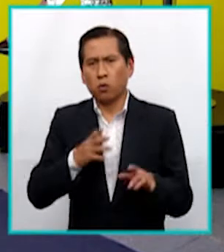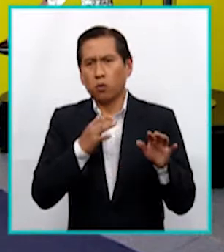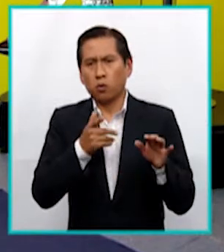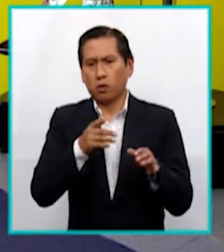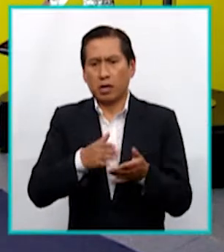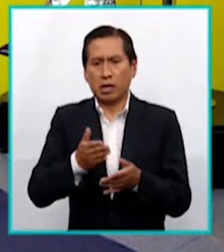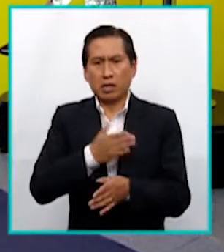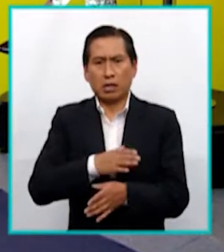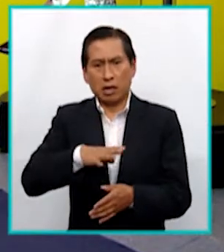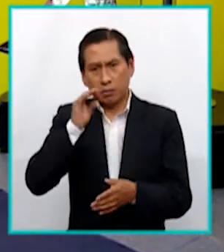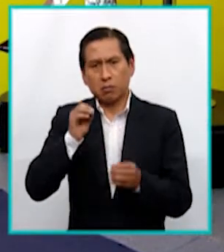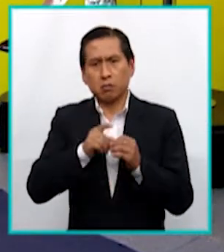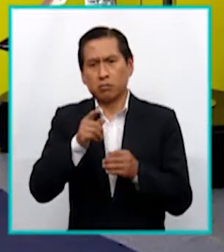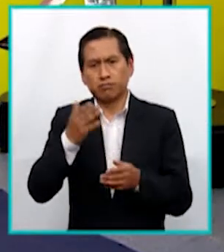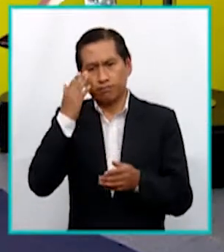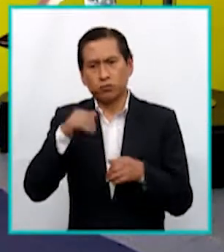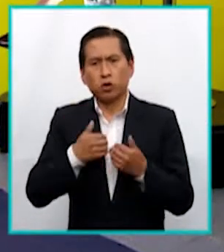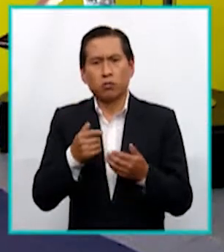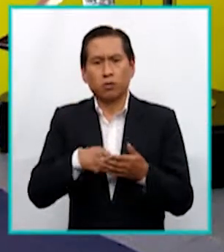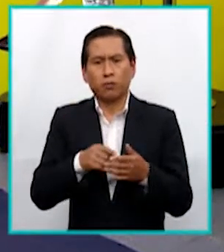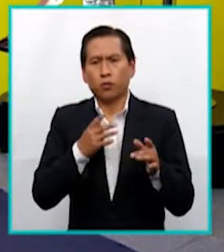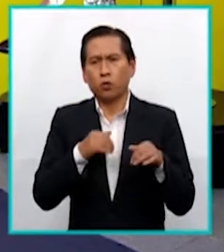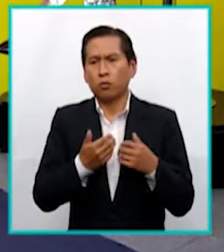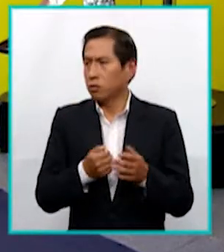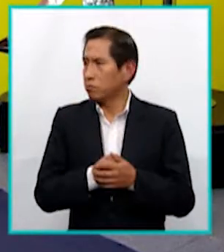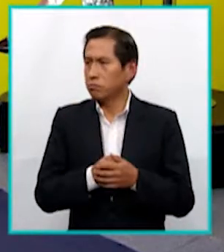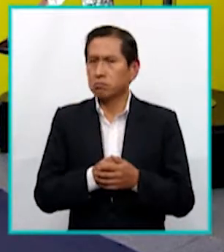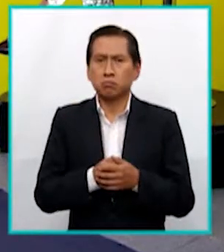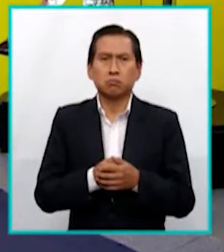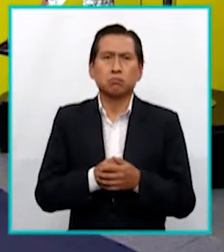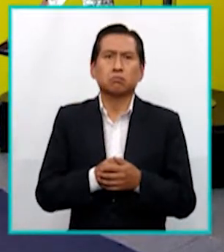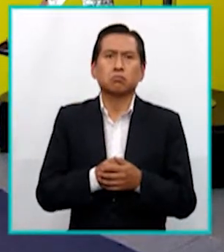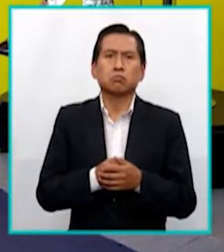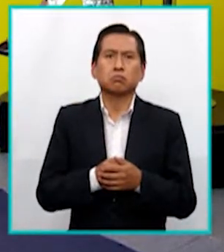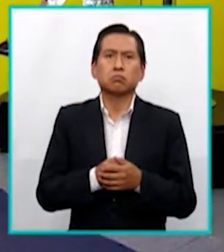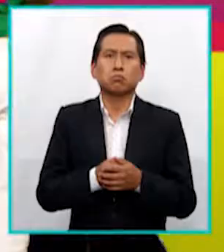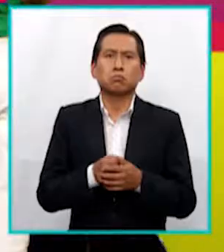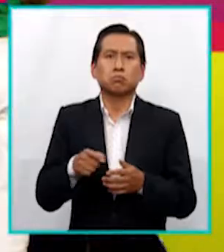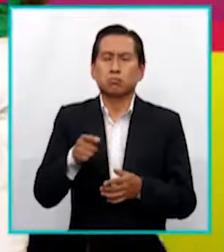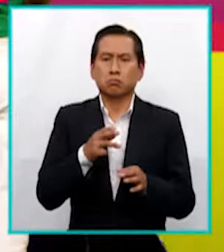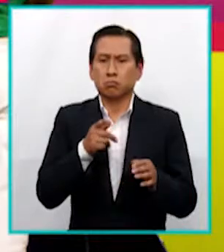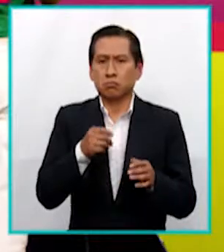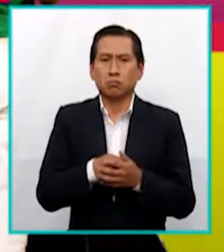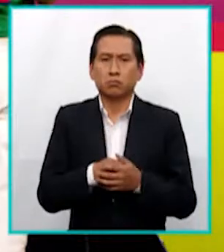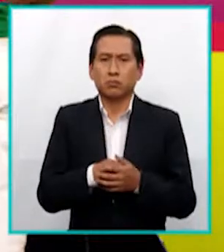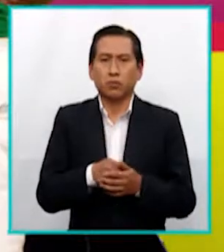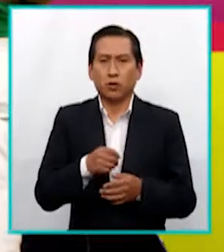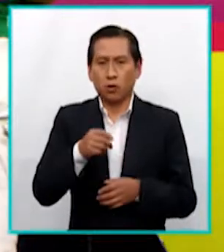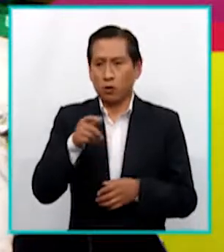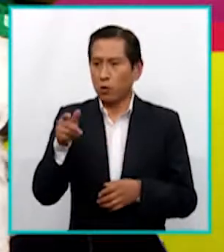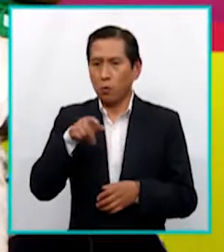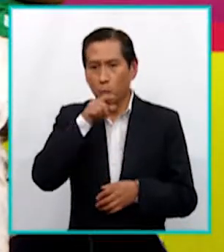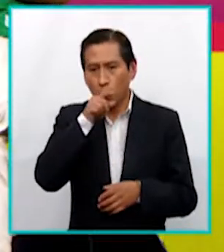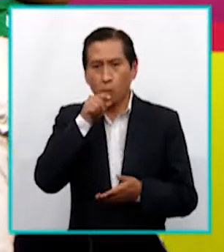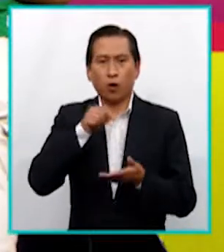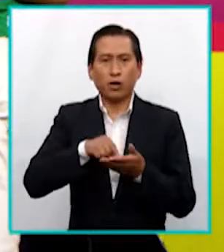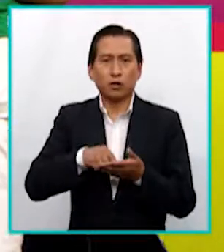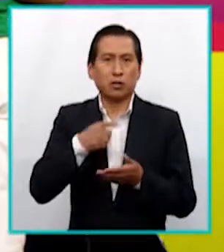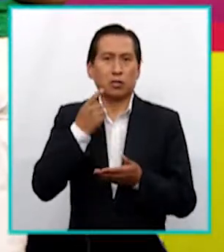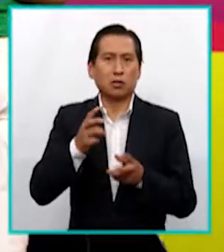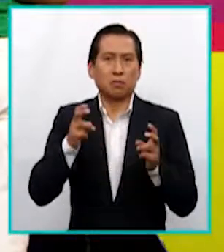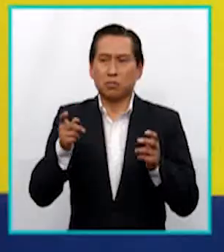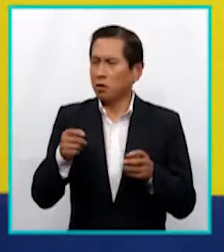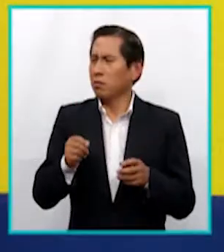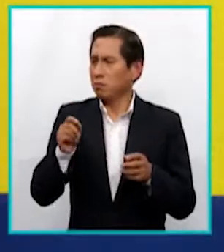de aprender, antes de saber cómo funciona la música. Por ahí te toca a los pollitos, di. Está bien, pero es factible también,